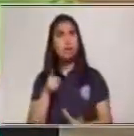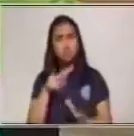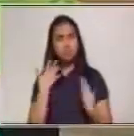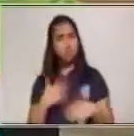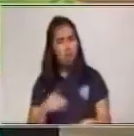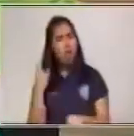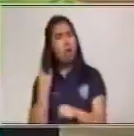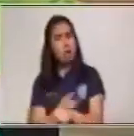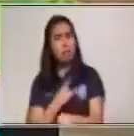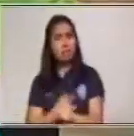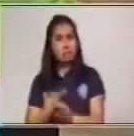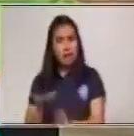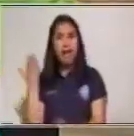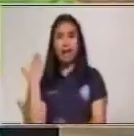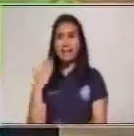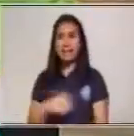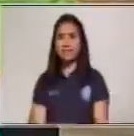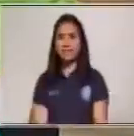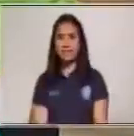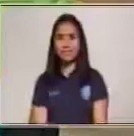Y es el